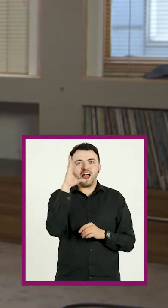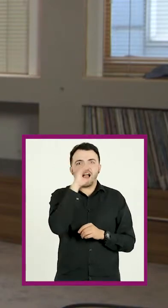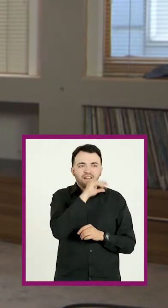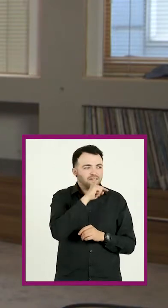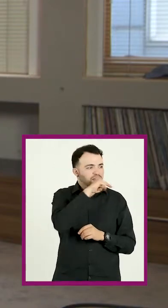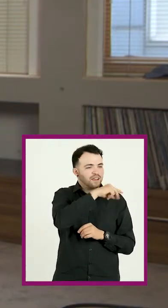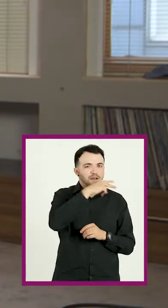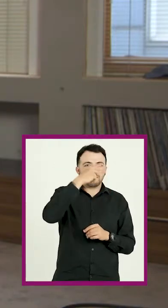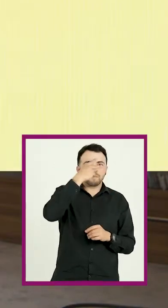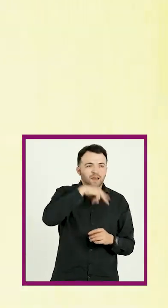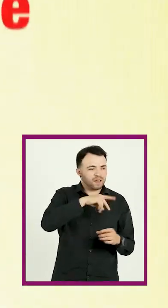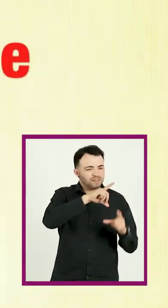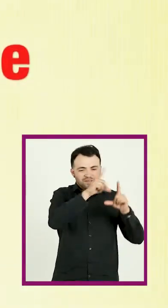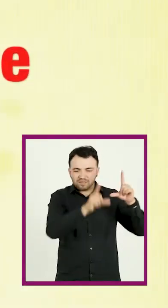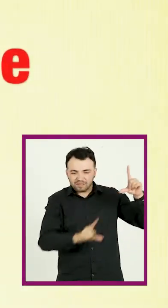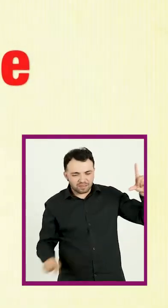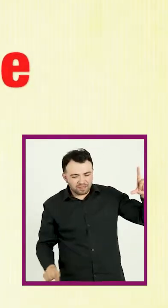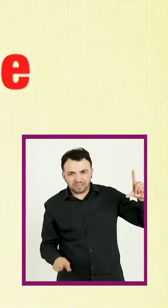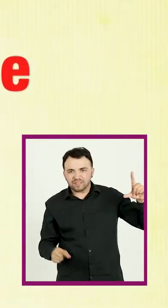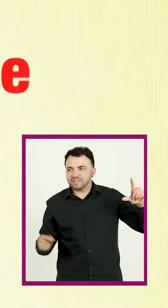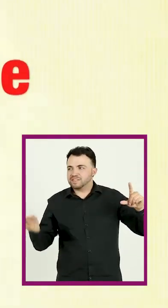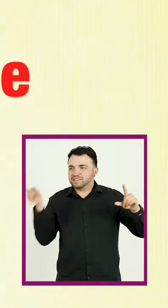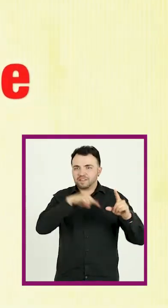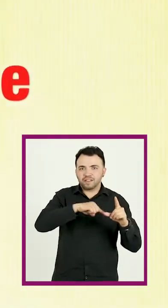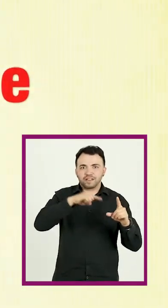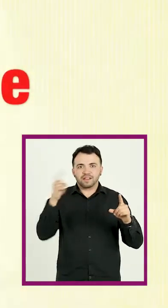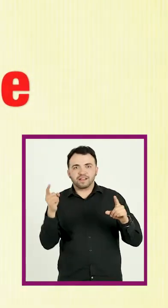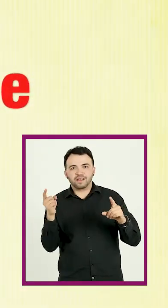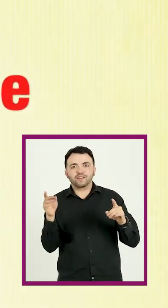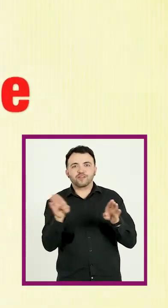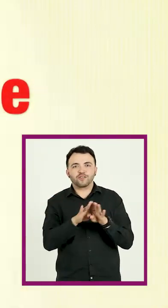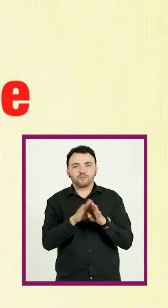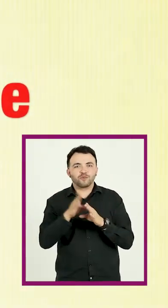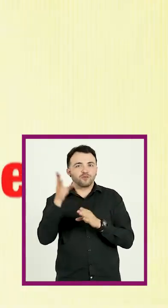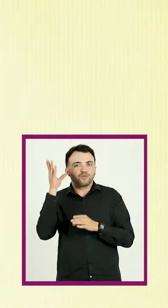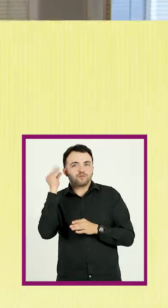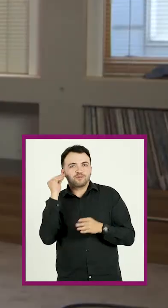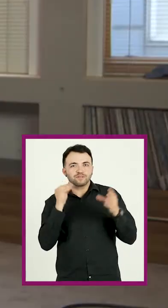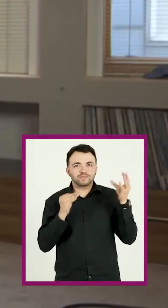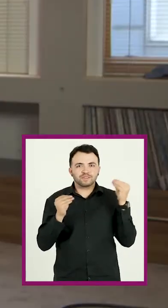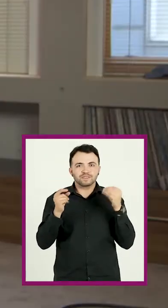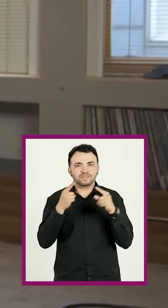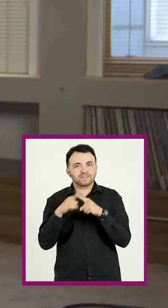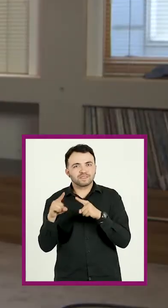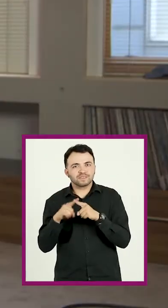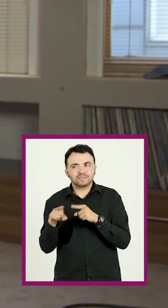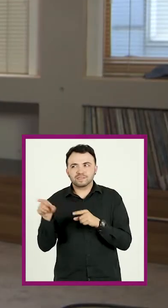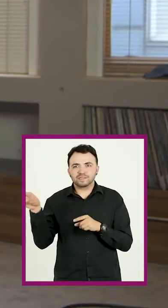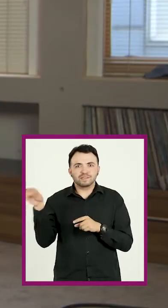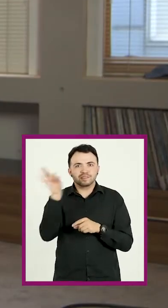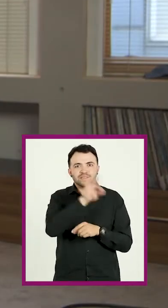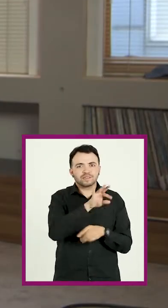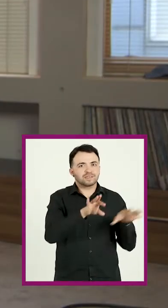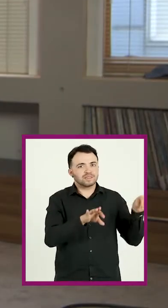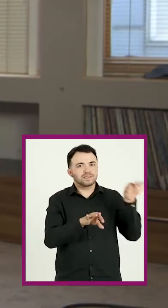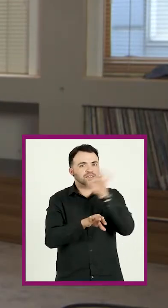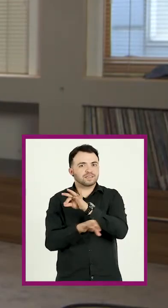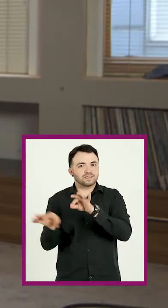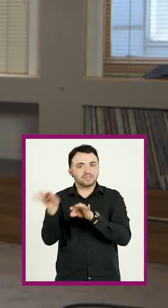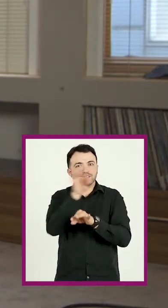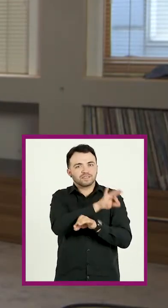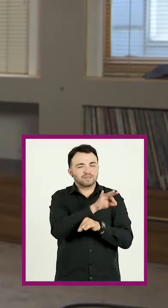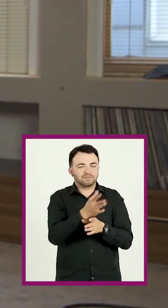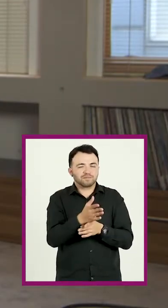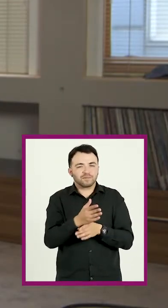incluso más allá, muy cerca de esta región, está la música de Manu Dibango y la de Angelique Kidjo, pero eso ya va un poco más cercano a África